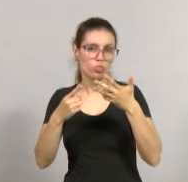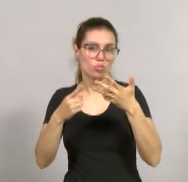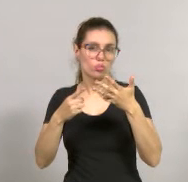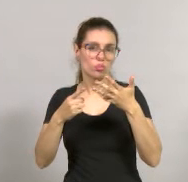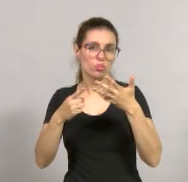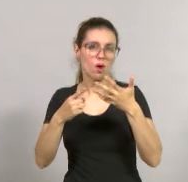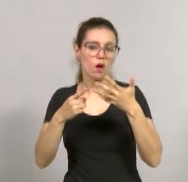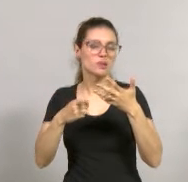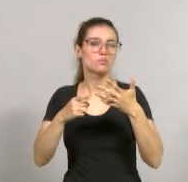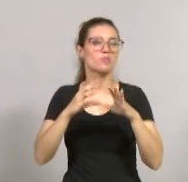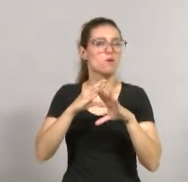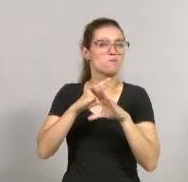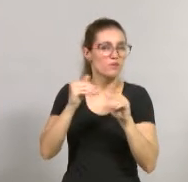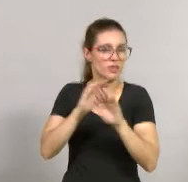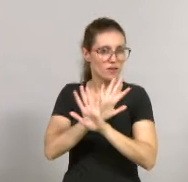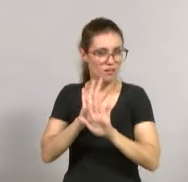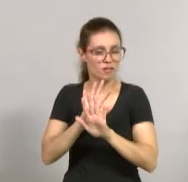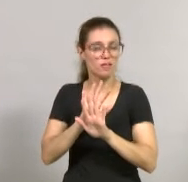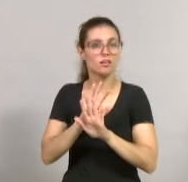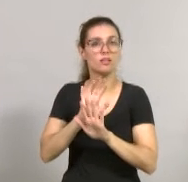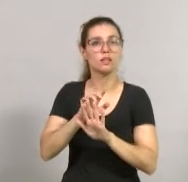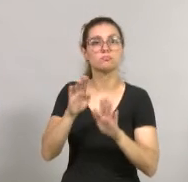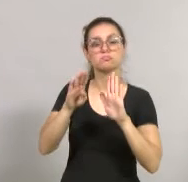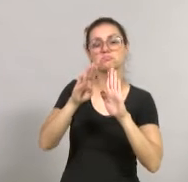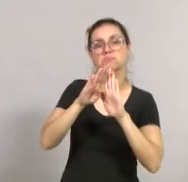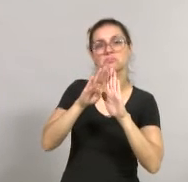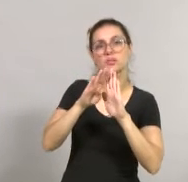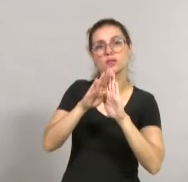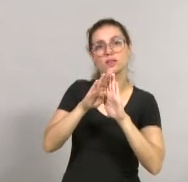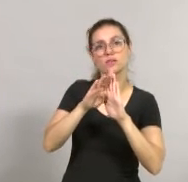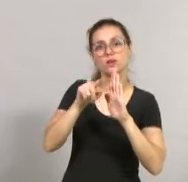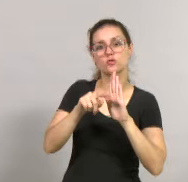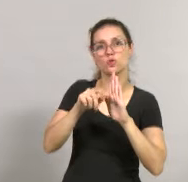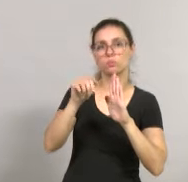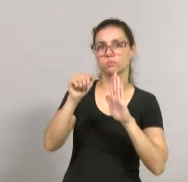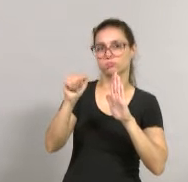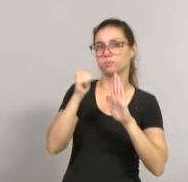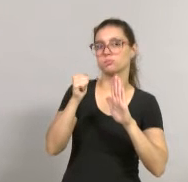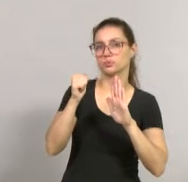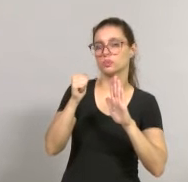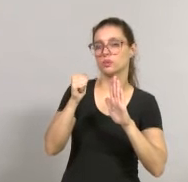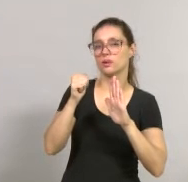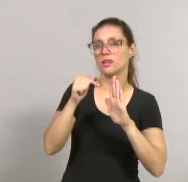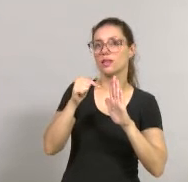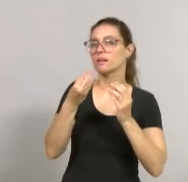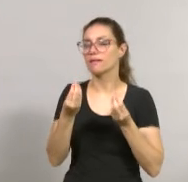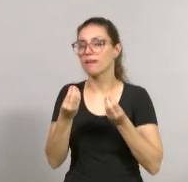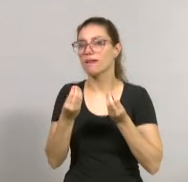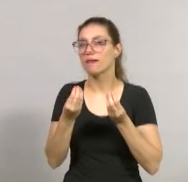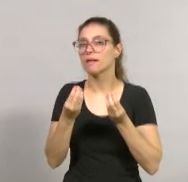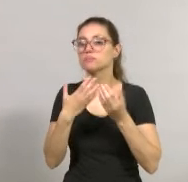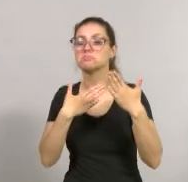para concluir, una actividad también que tuvo bastante impacto, que fueron las charlas